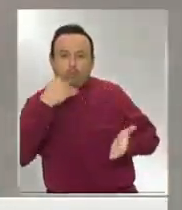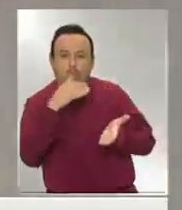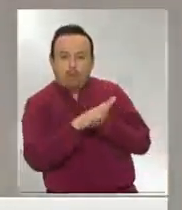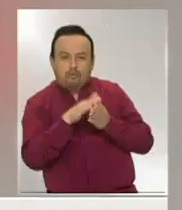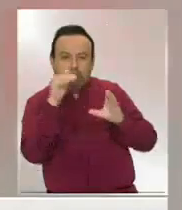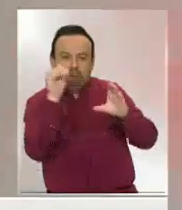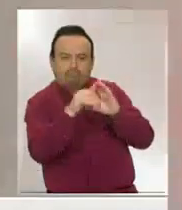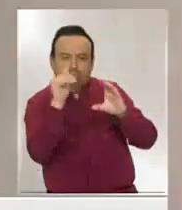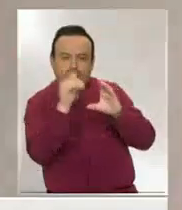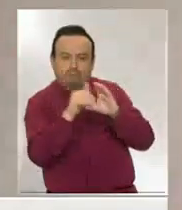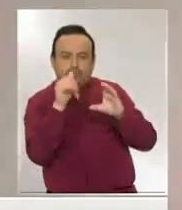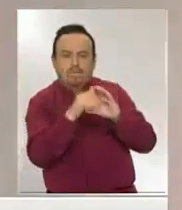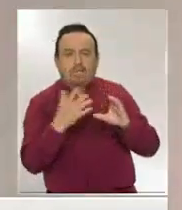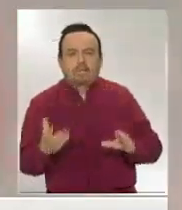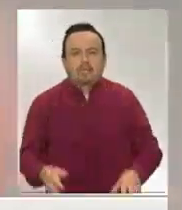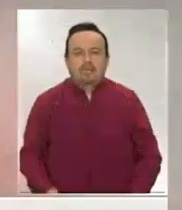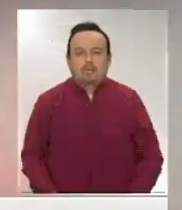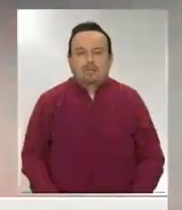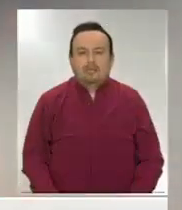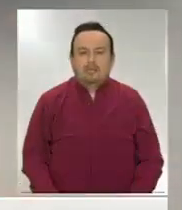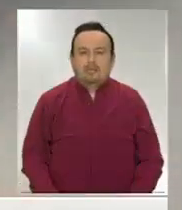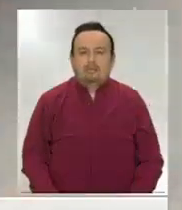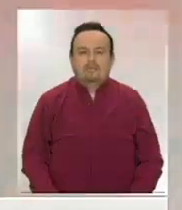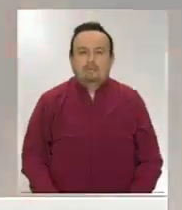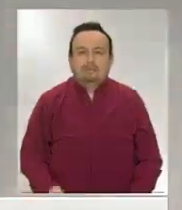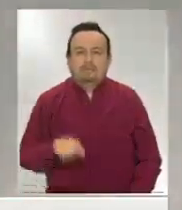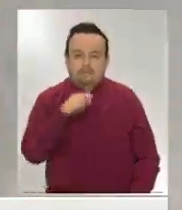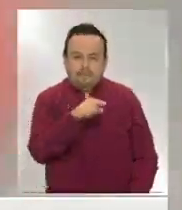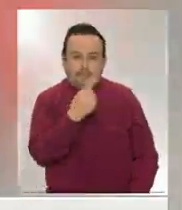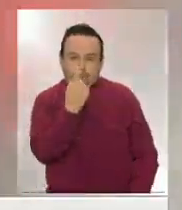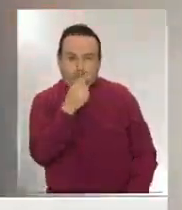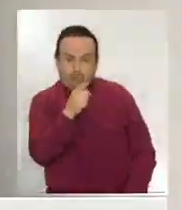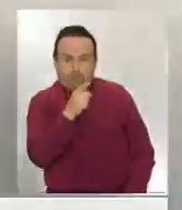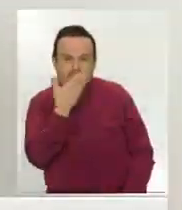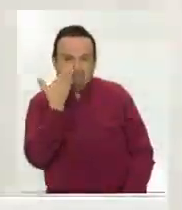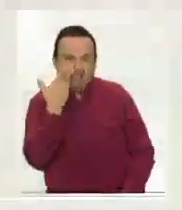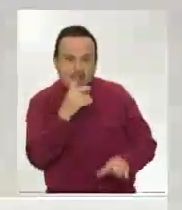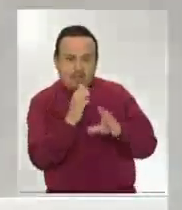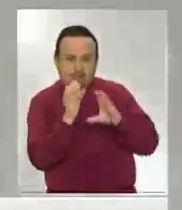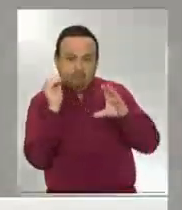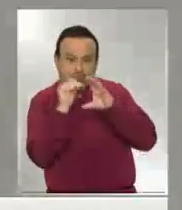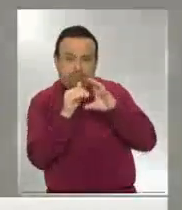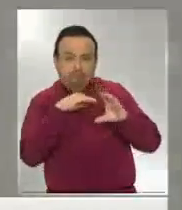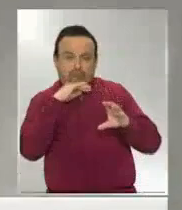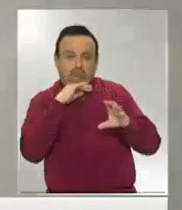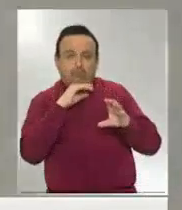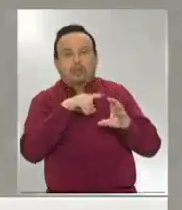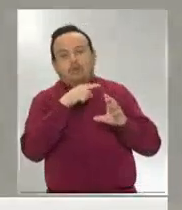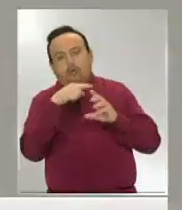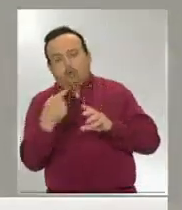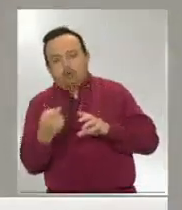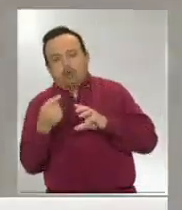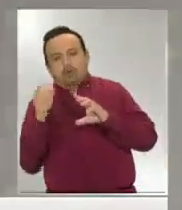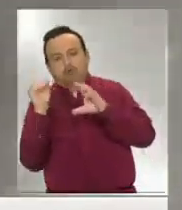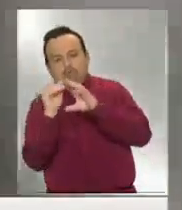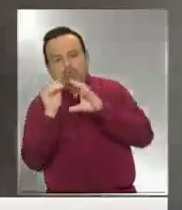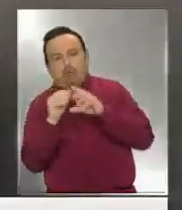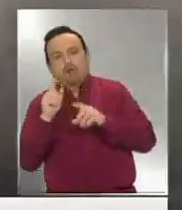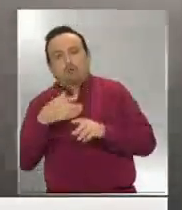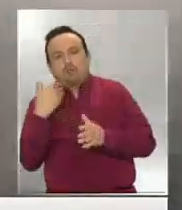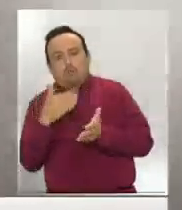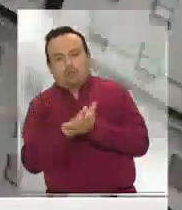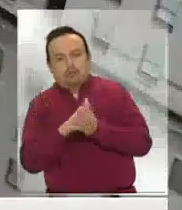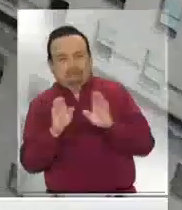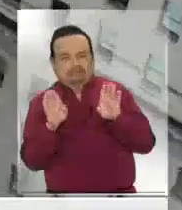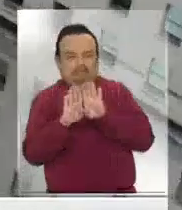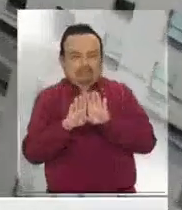muertos. Los cuerpos de los muertos. Ahí, ese uno. Cuando llenen ese, este es para llenarlo también,